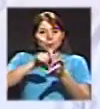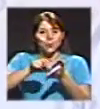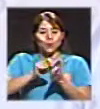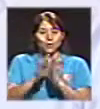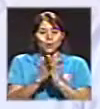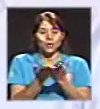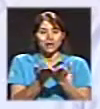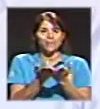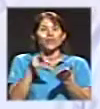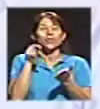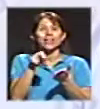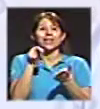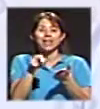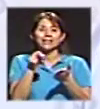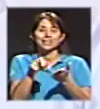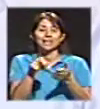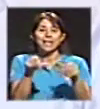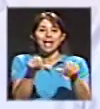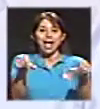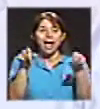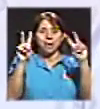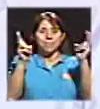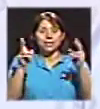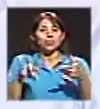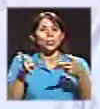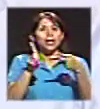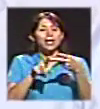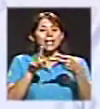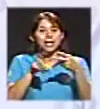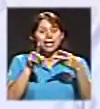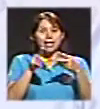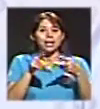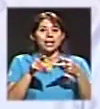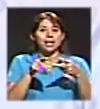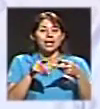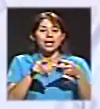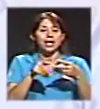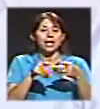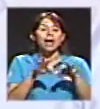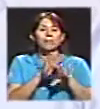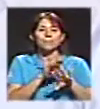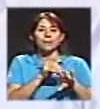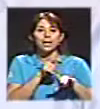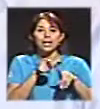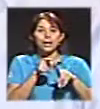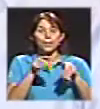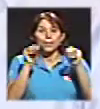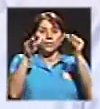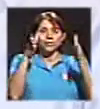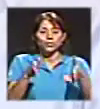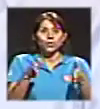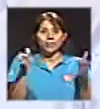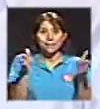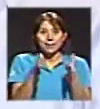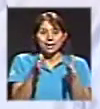precisamente sobre ese ámbito, y profesor de microeconomía